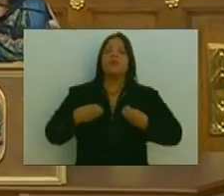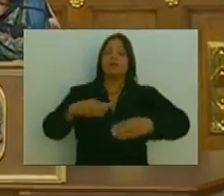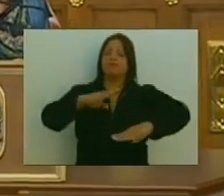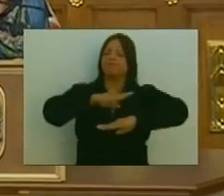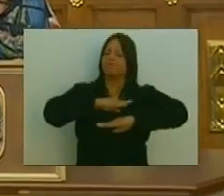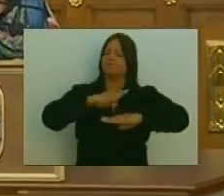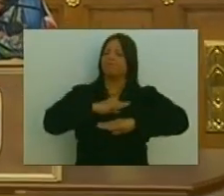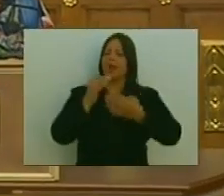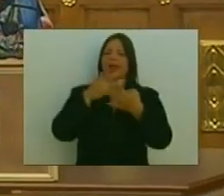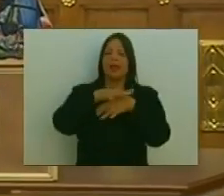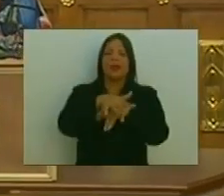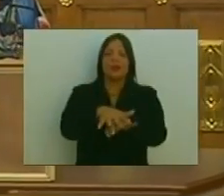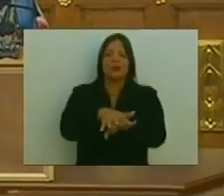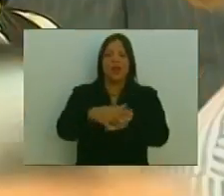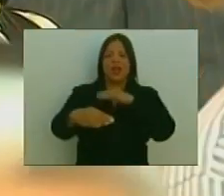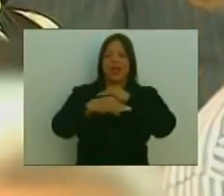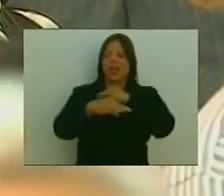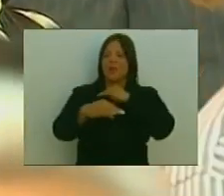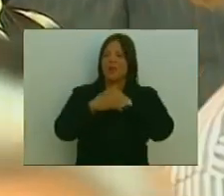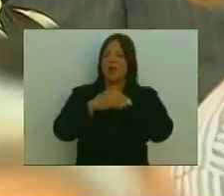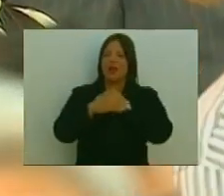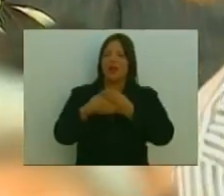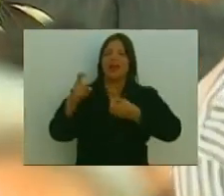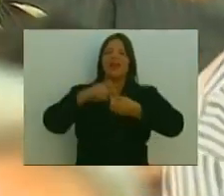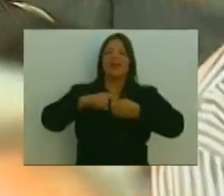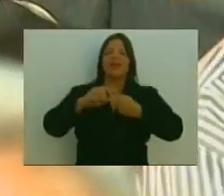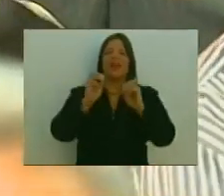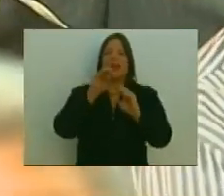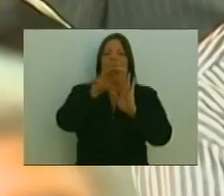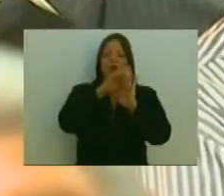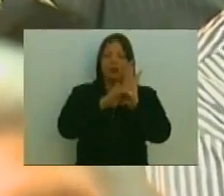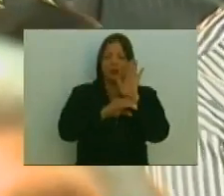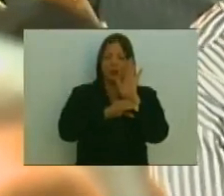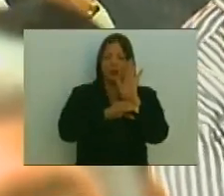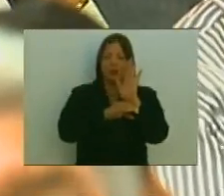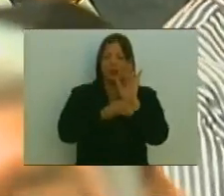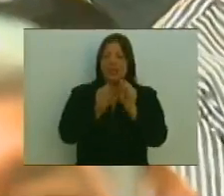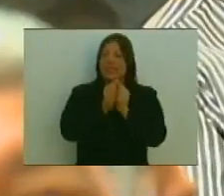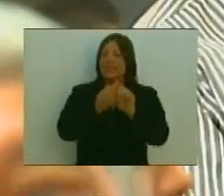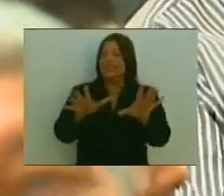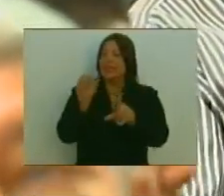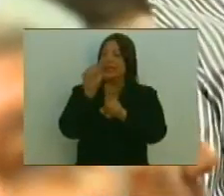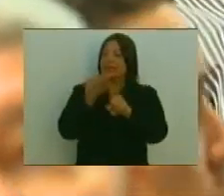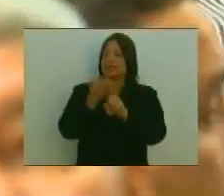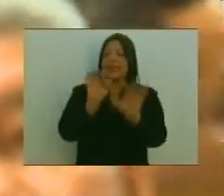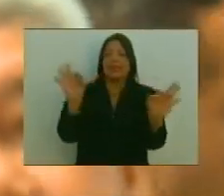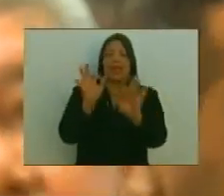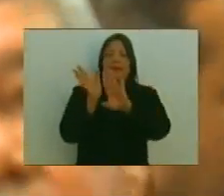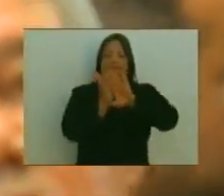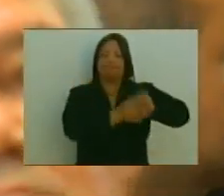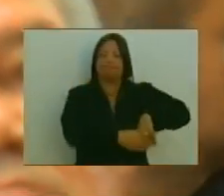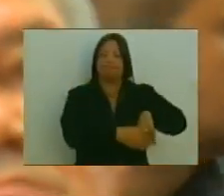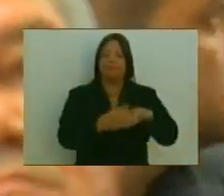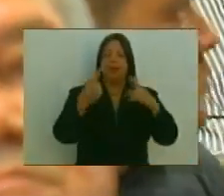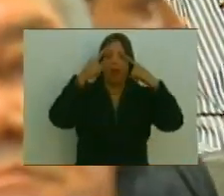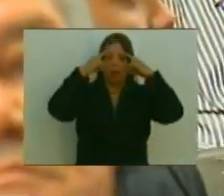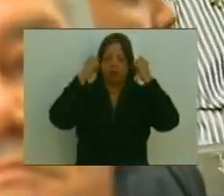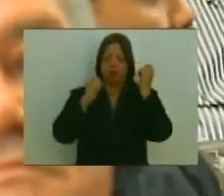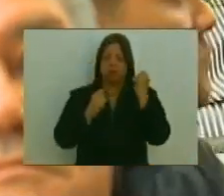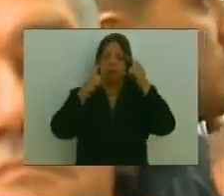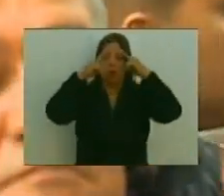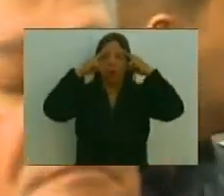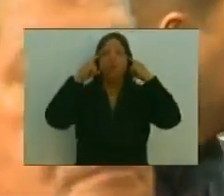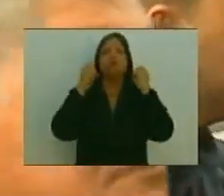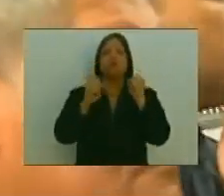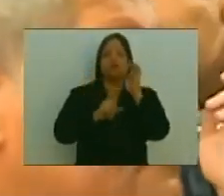en inclusión, en igualdad y equiparación de condiciones, sin discriminación alguna y desarrollando sus capacidades de manera